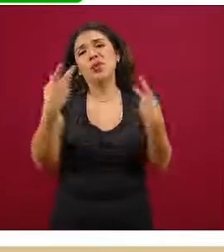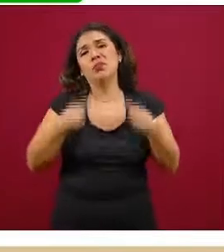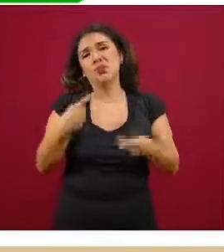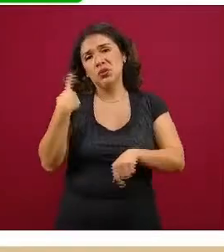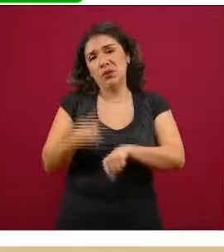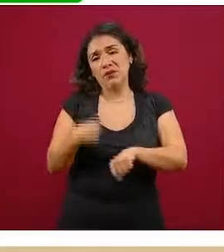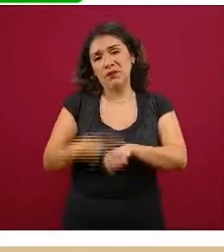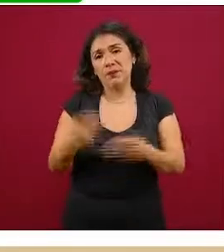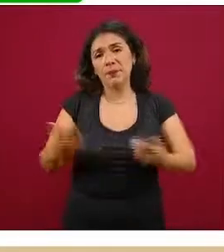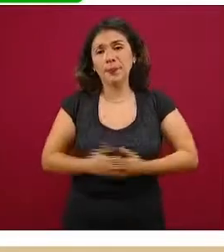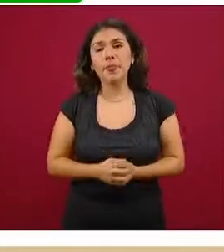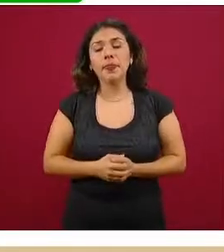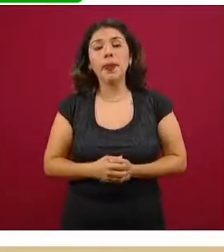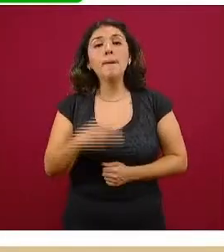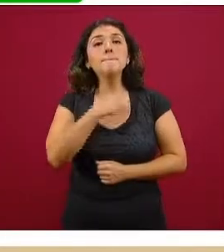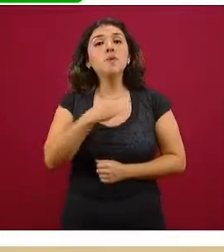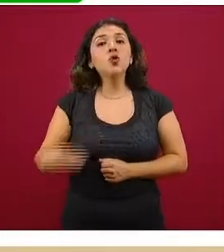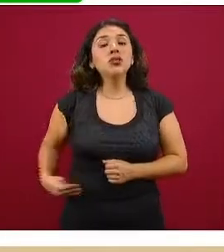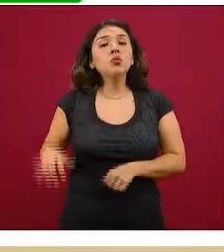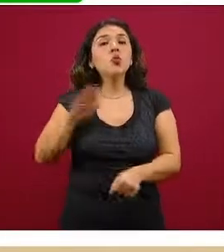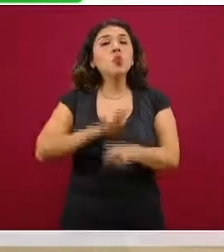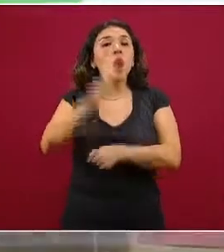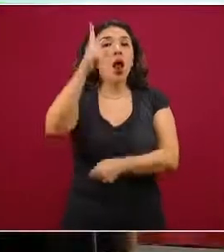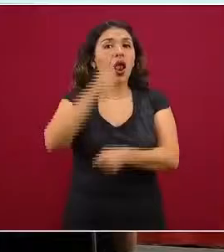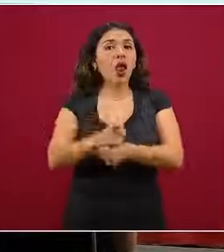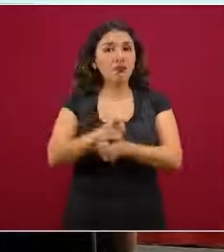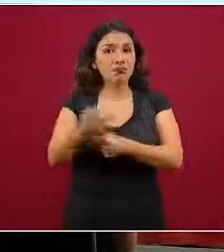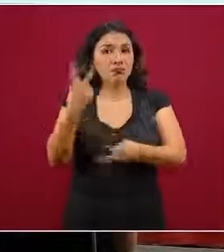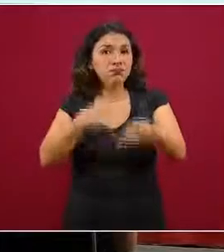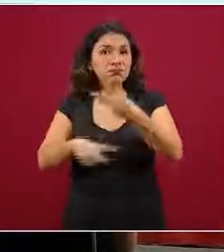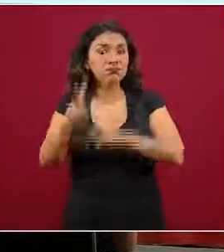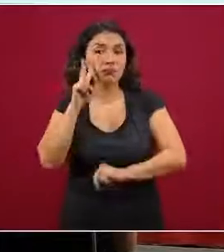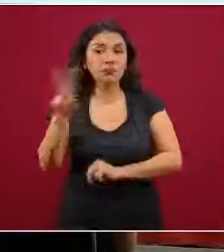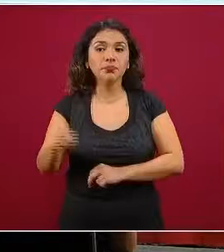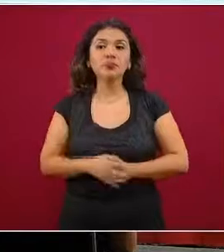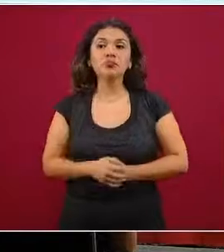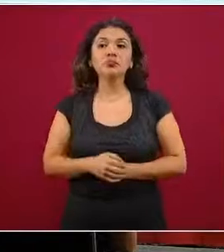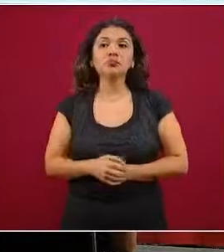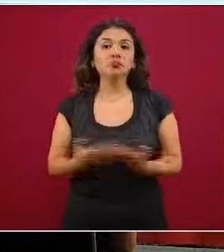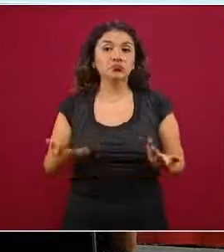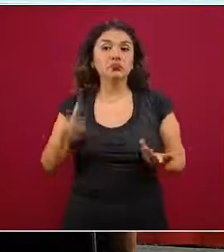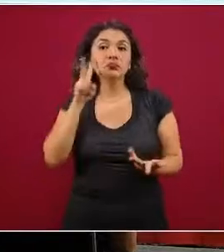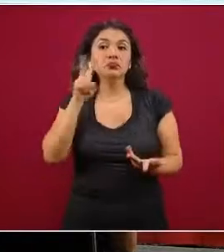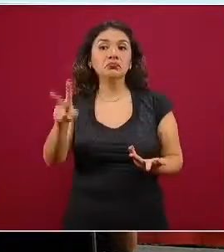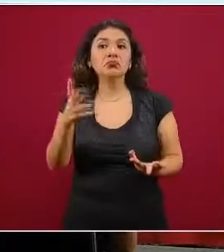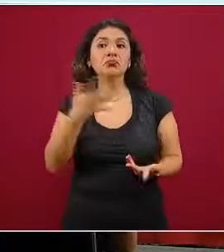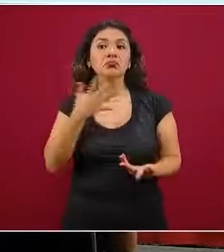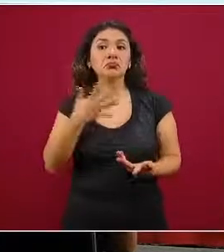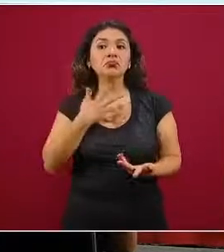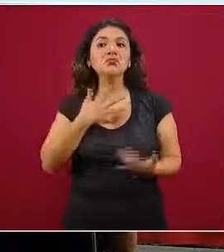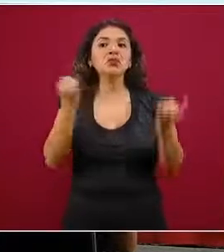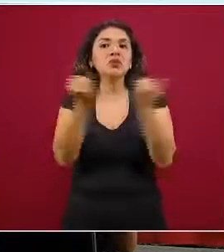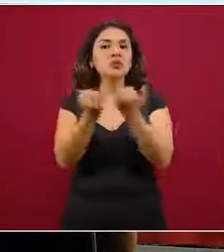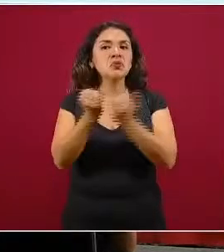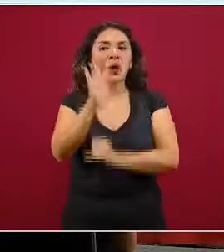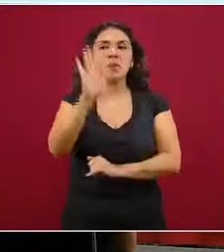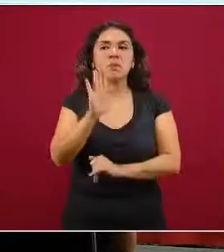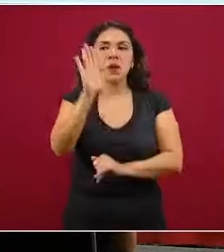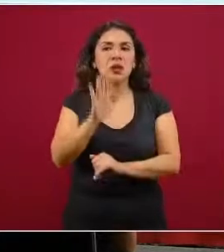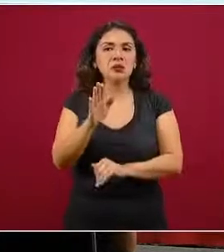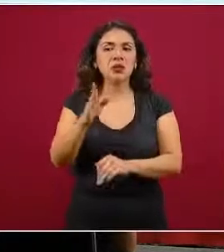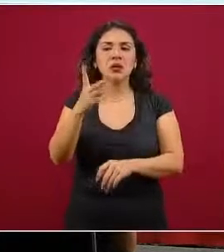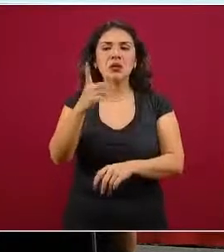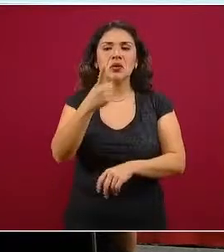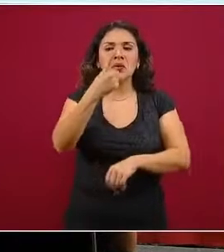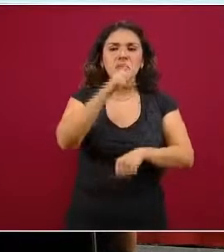estimados. Veamos los municipios para ver cómo se han comportado. Prácticamente vemos una presentación similar en las primeras